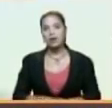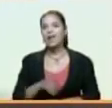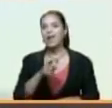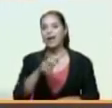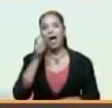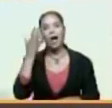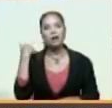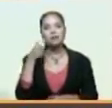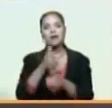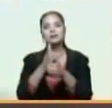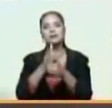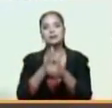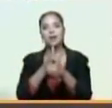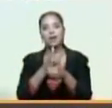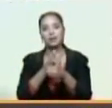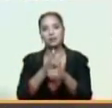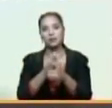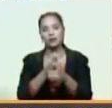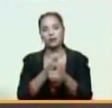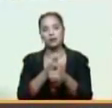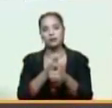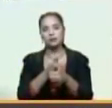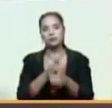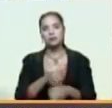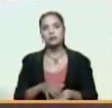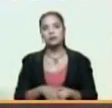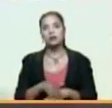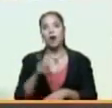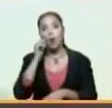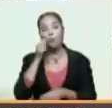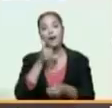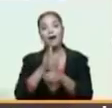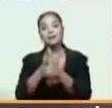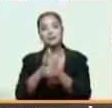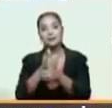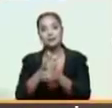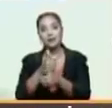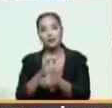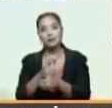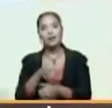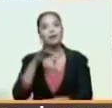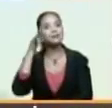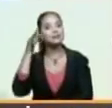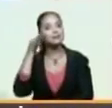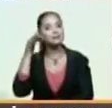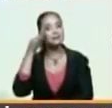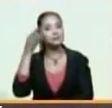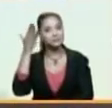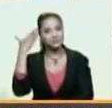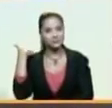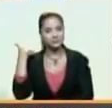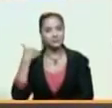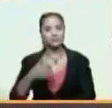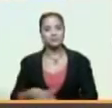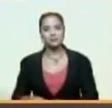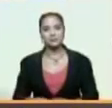asistente, me corrigen, llegó a ser asistente de la ciudadana exfiscal general de la